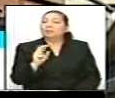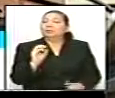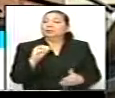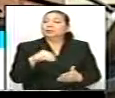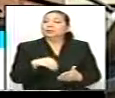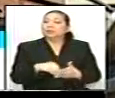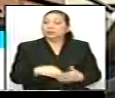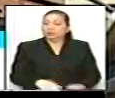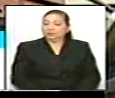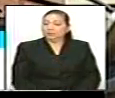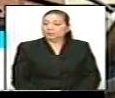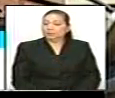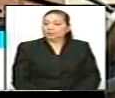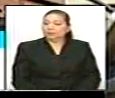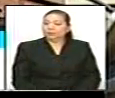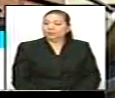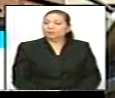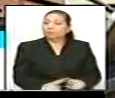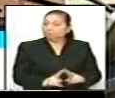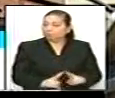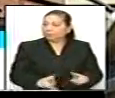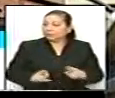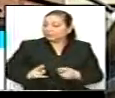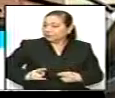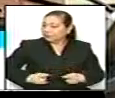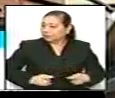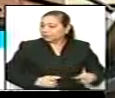poner en valor al río